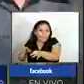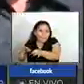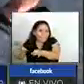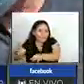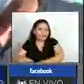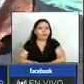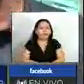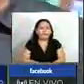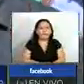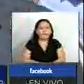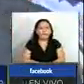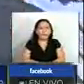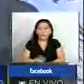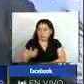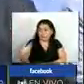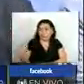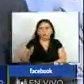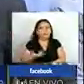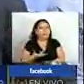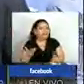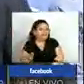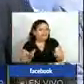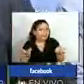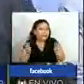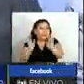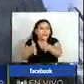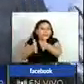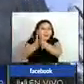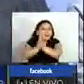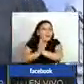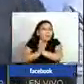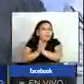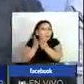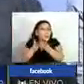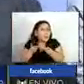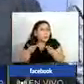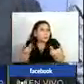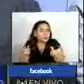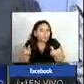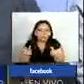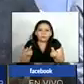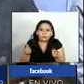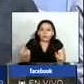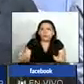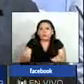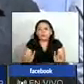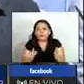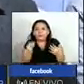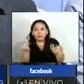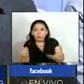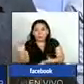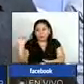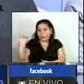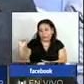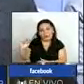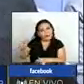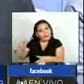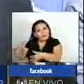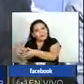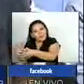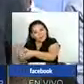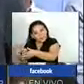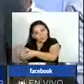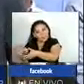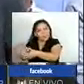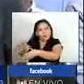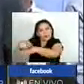Nosotros estamos solicitando soluciones, prácticas, tanto al legislativo, que no se vea que es